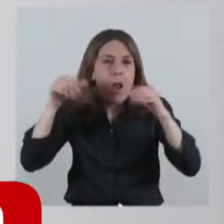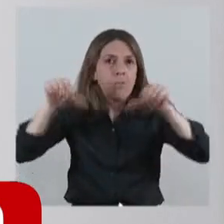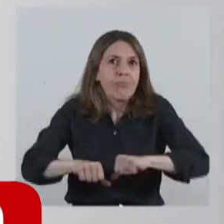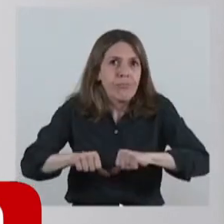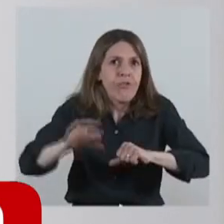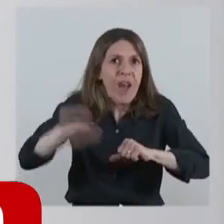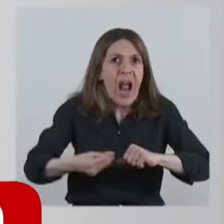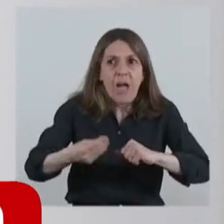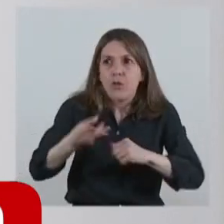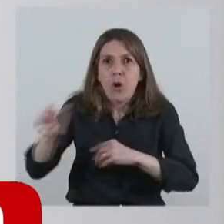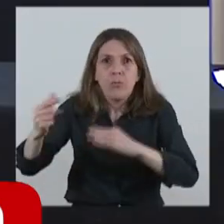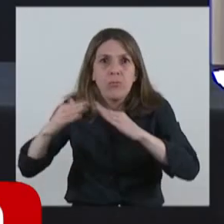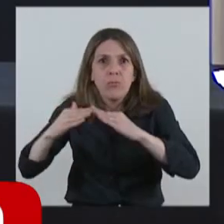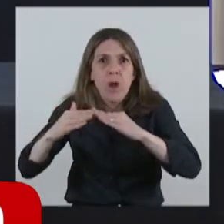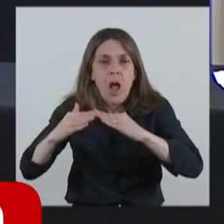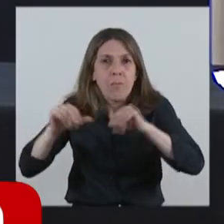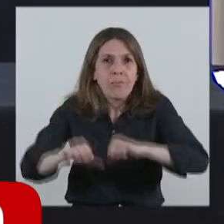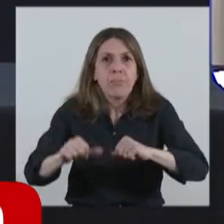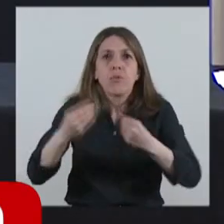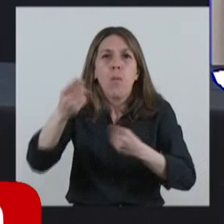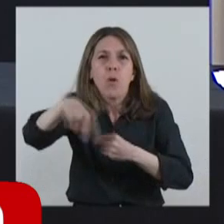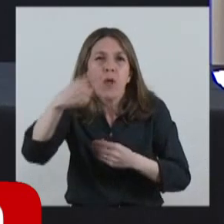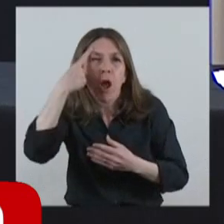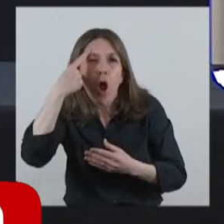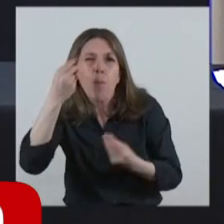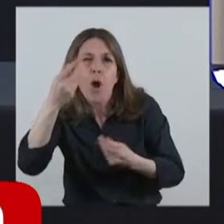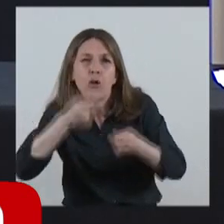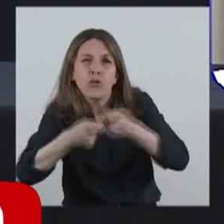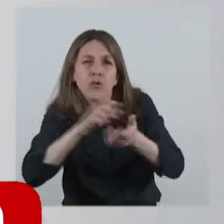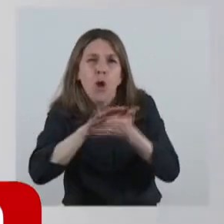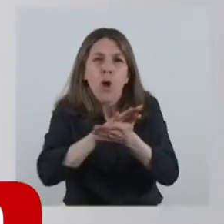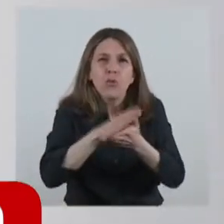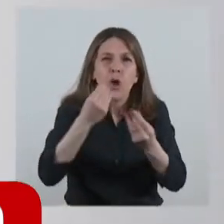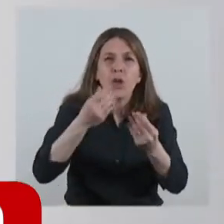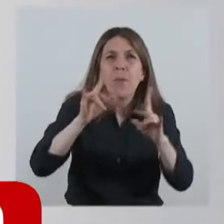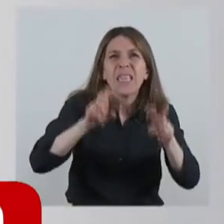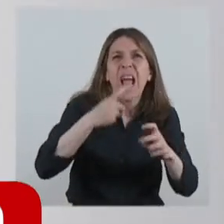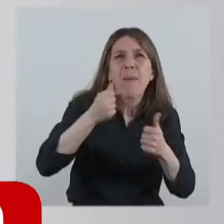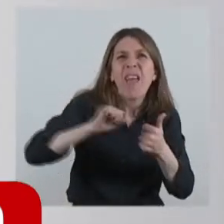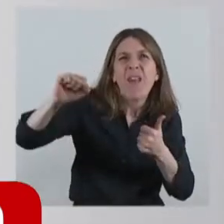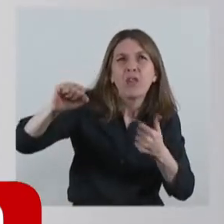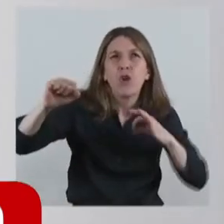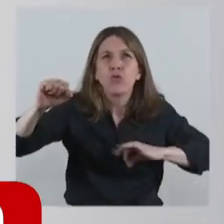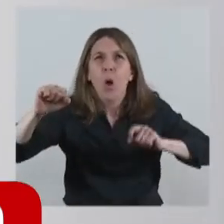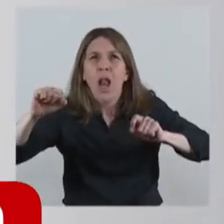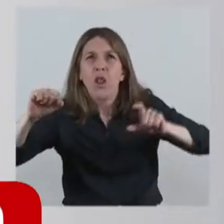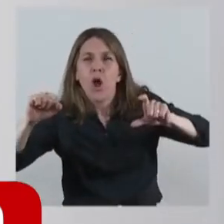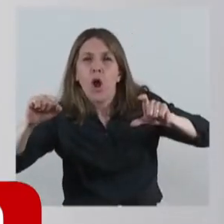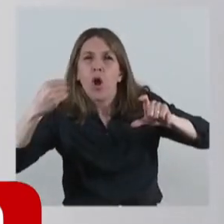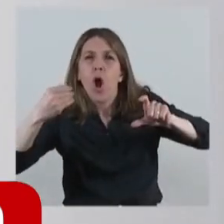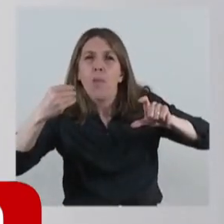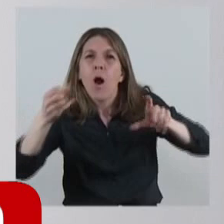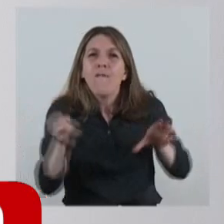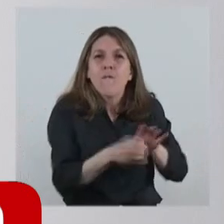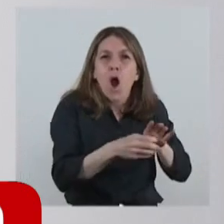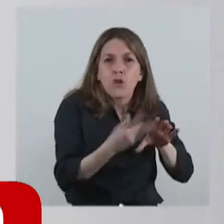de conjugar ese índice a partir de la inflación y otro índice a partir de la variación salarial. ¿Cómo será ese fondo